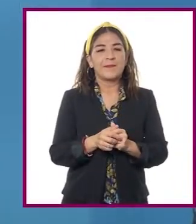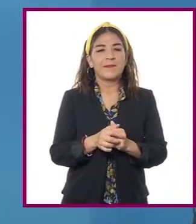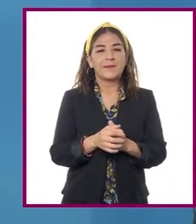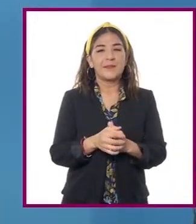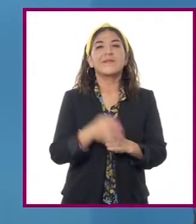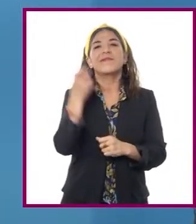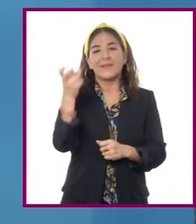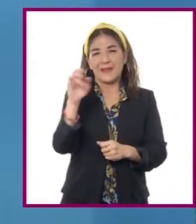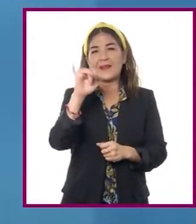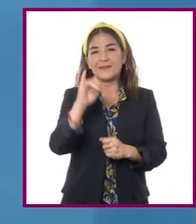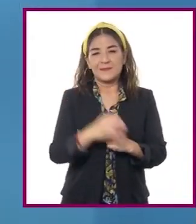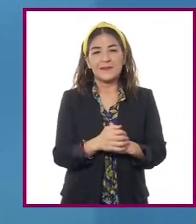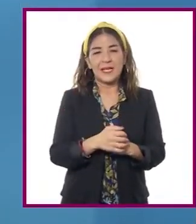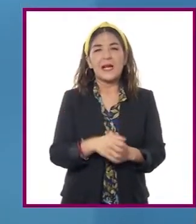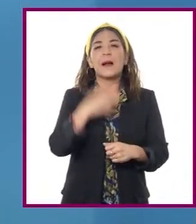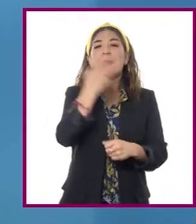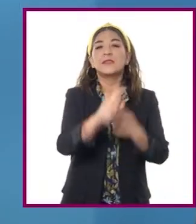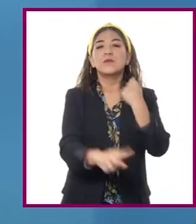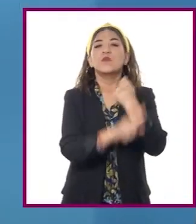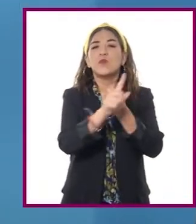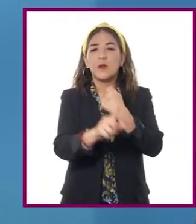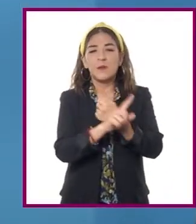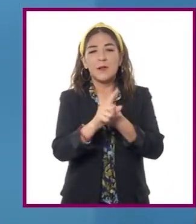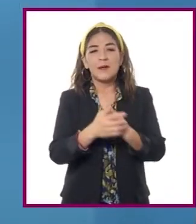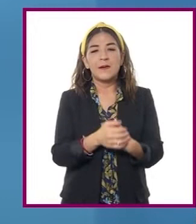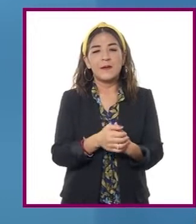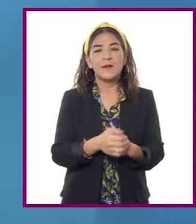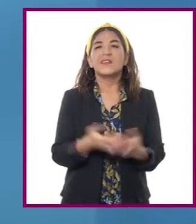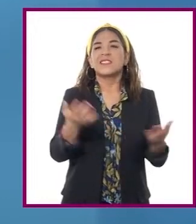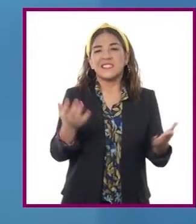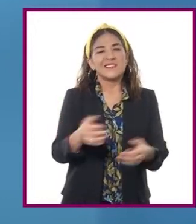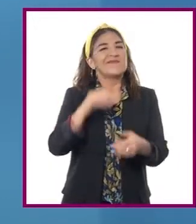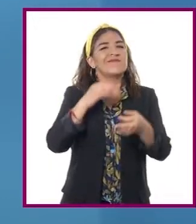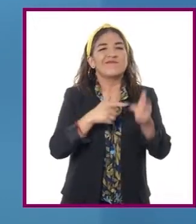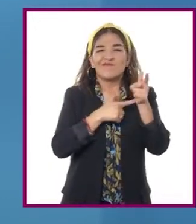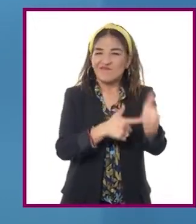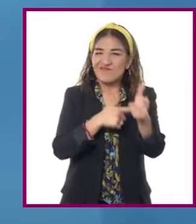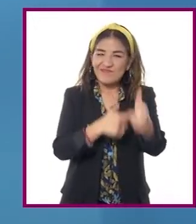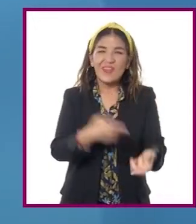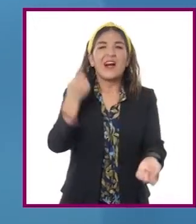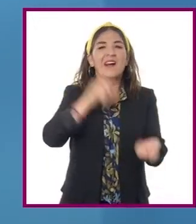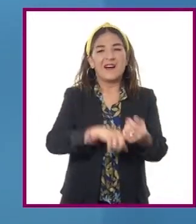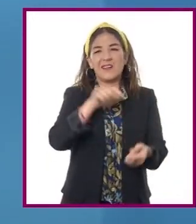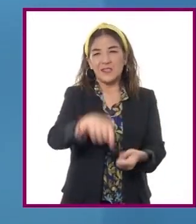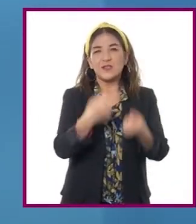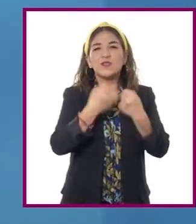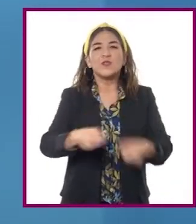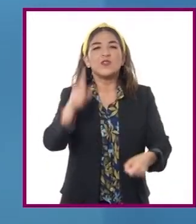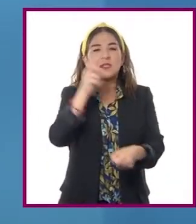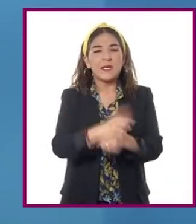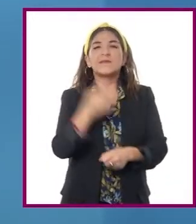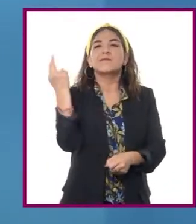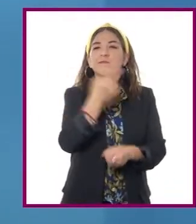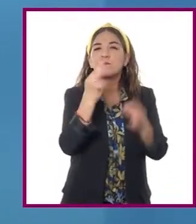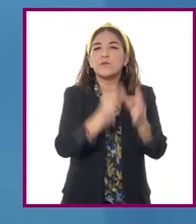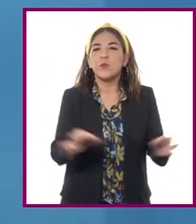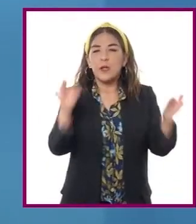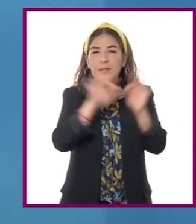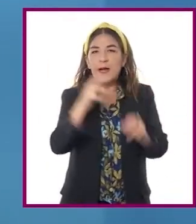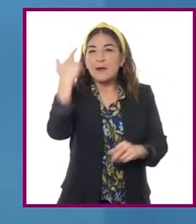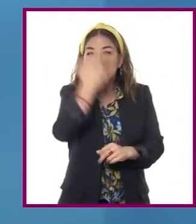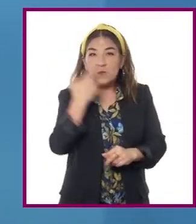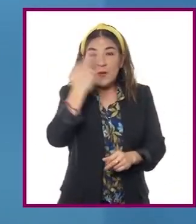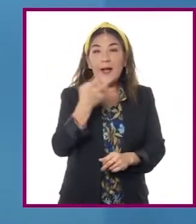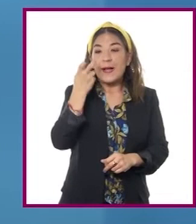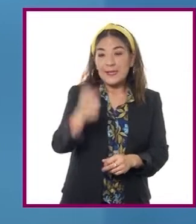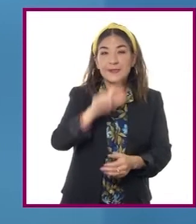En efecto, son problemas habituales en la sociedad. Lo importante es analizar de acuerdo a la